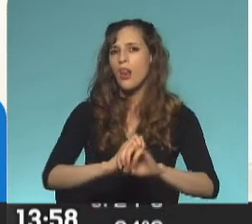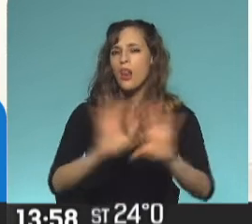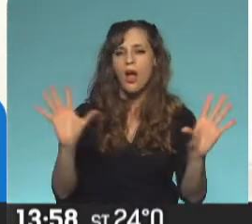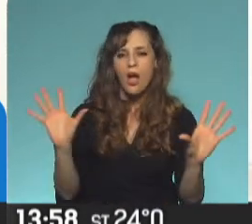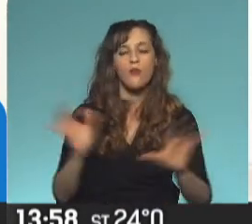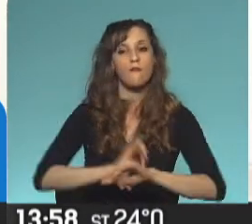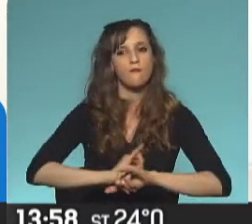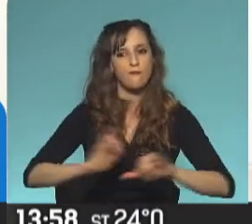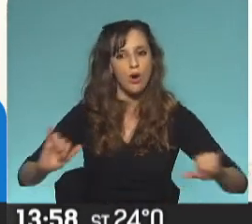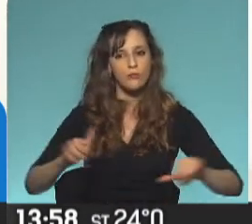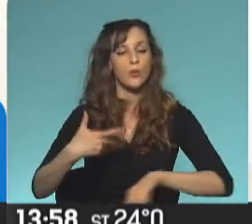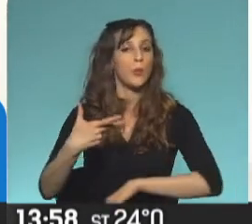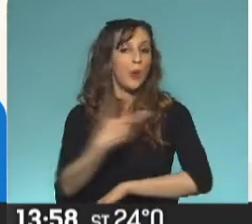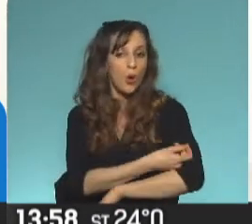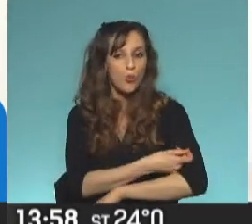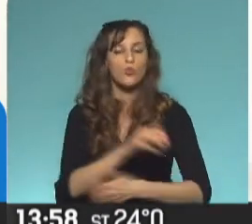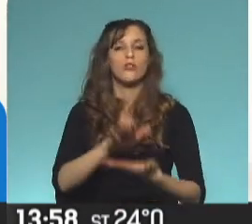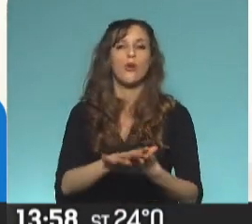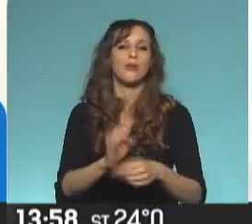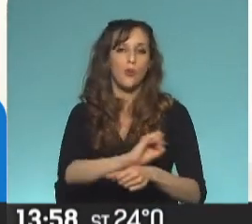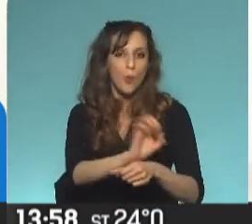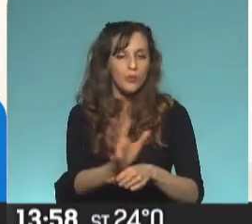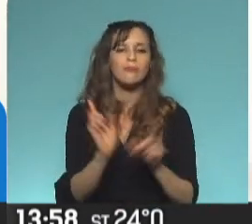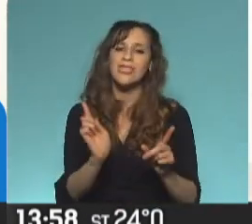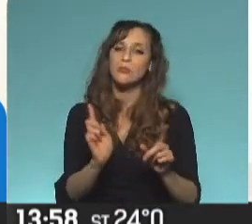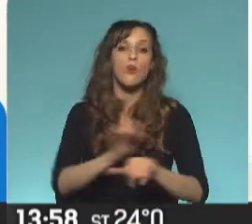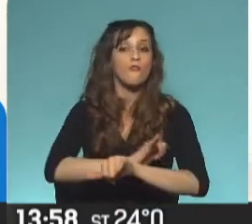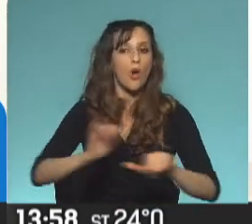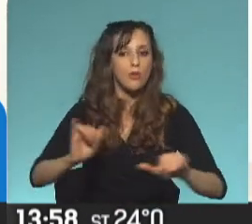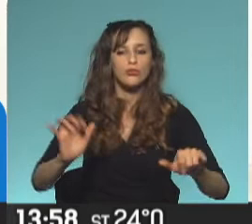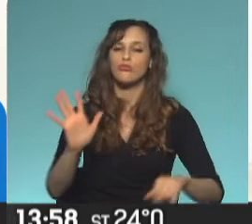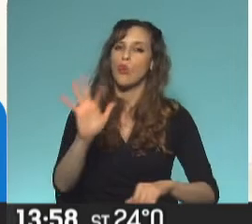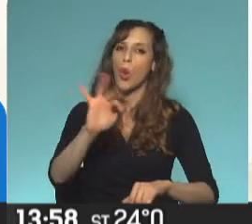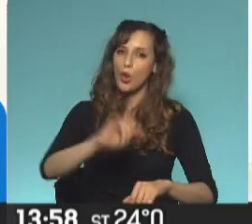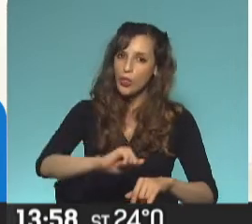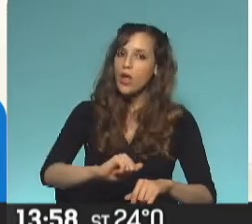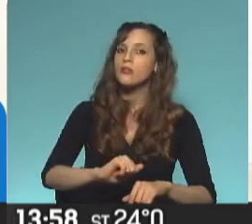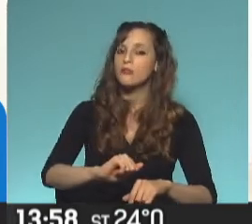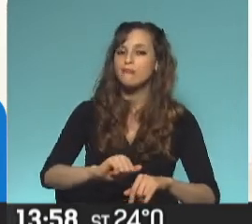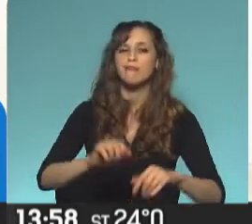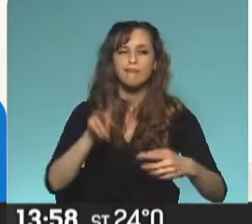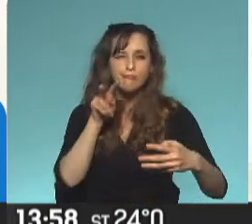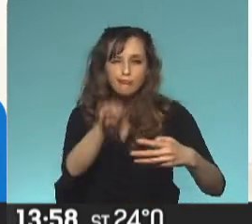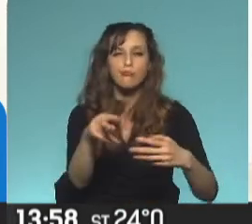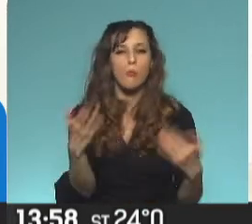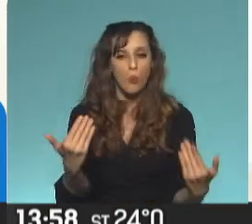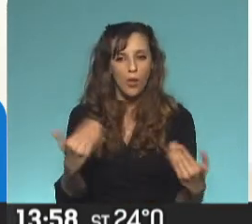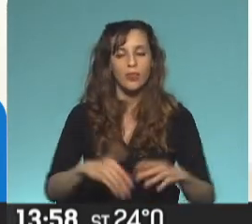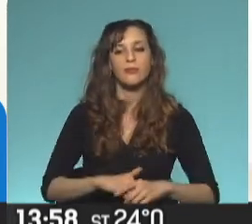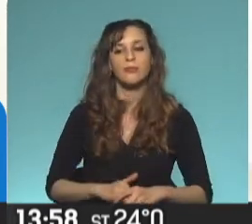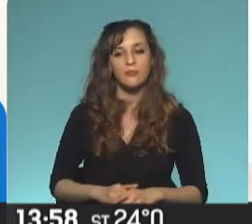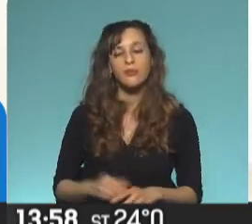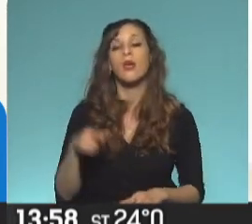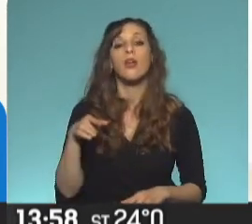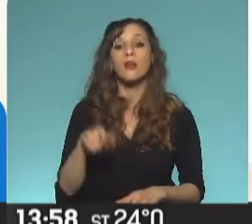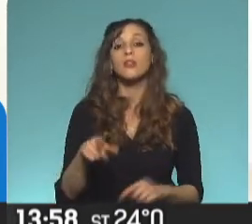vacuna sobre la pandemia e información cotidiana y diaria a la que se puede acceder a través de la aplicación de la provincia a eso